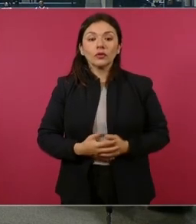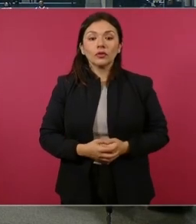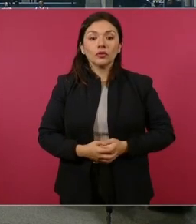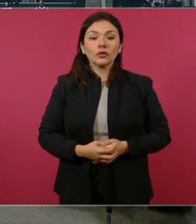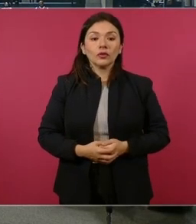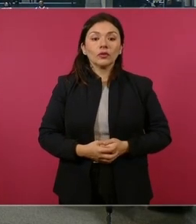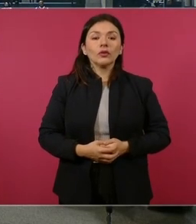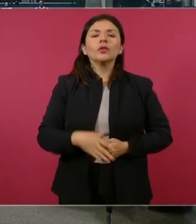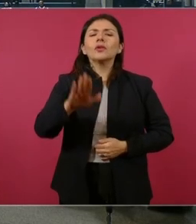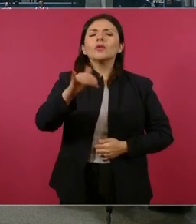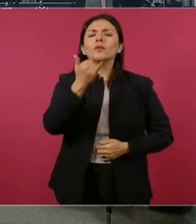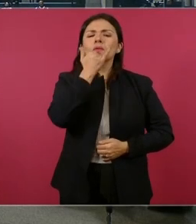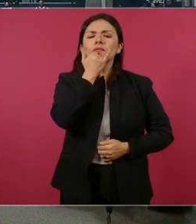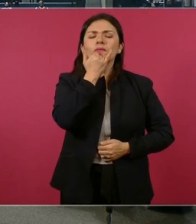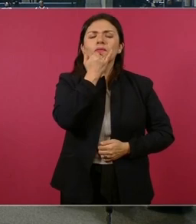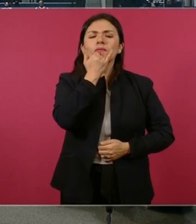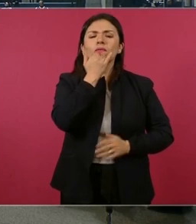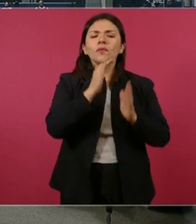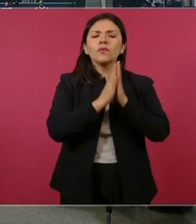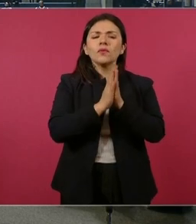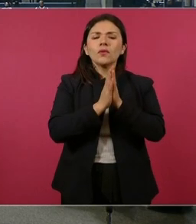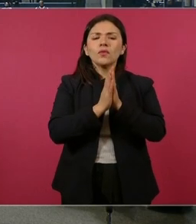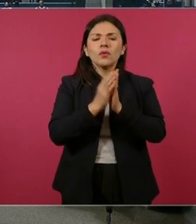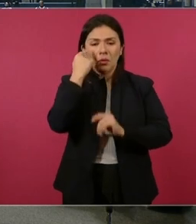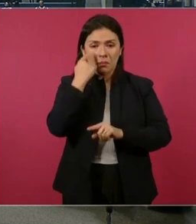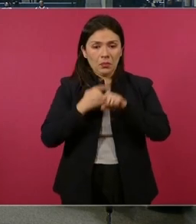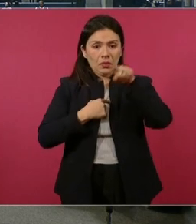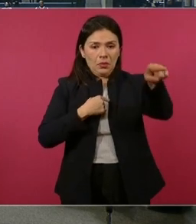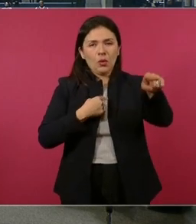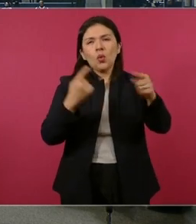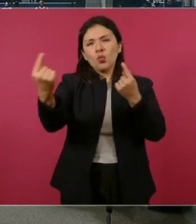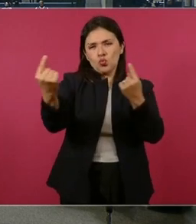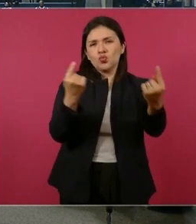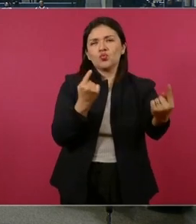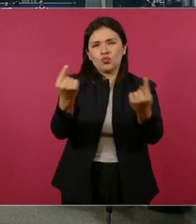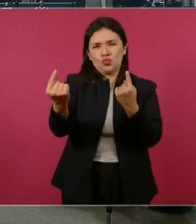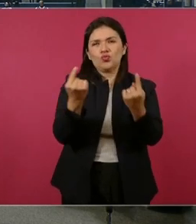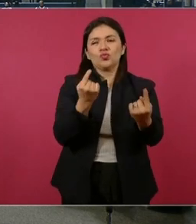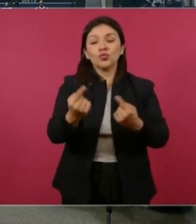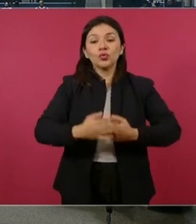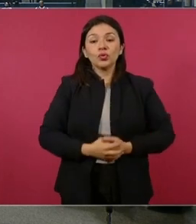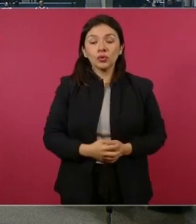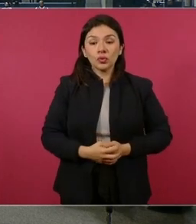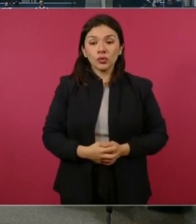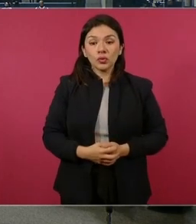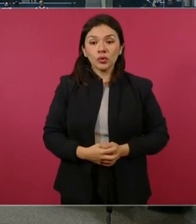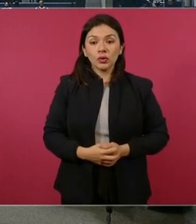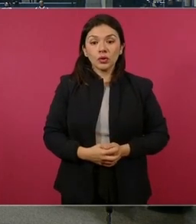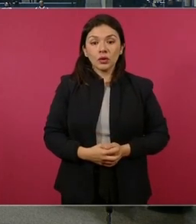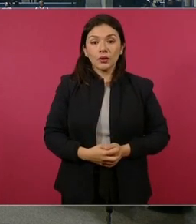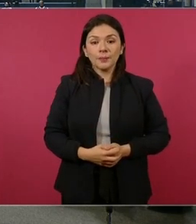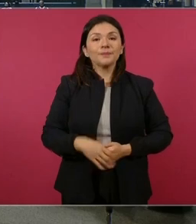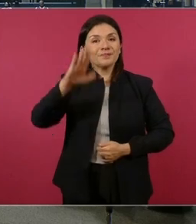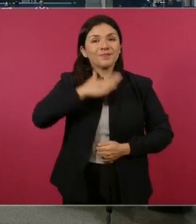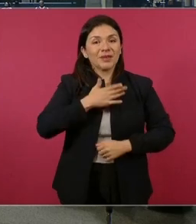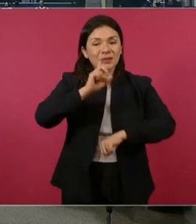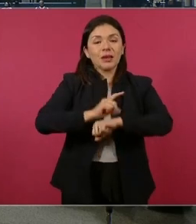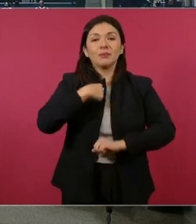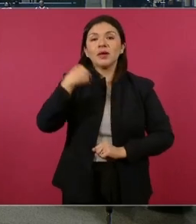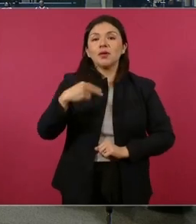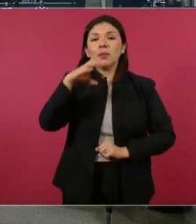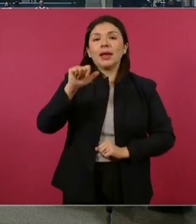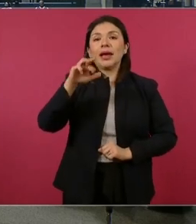A ver si permiten. Vamos, uno y uno, ¿no? Uno y uno para que… Buenos días, presidente.